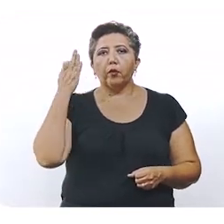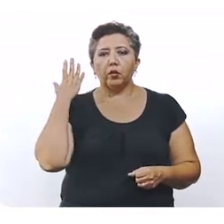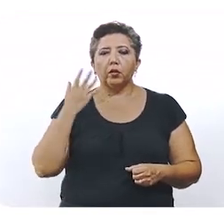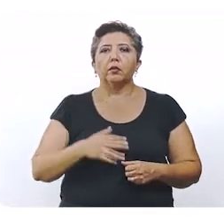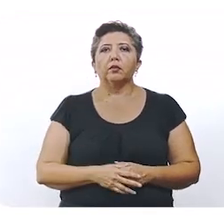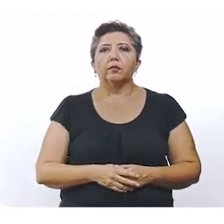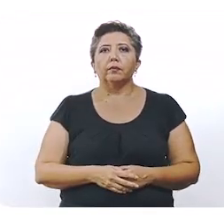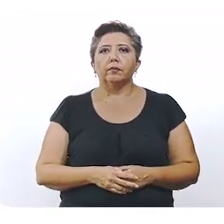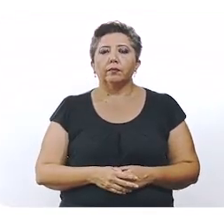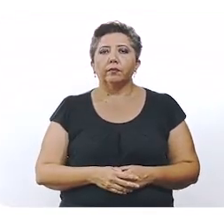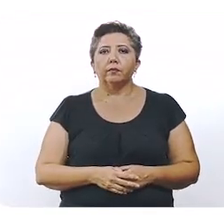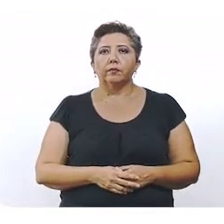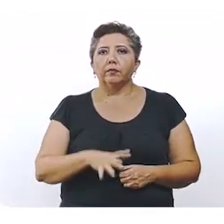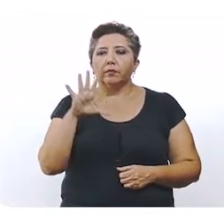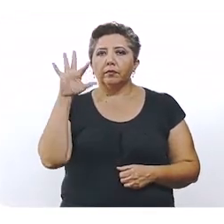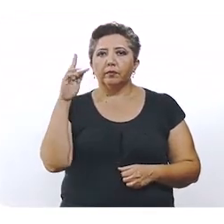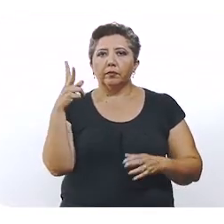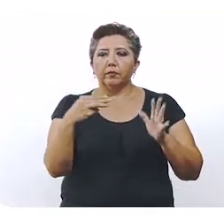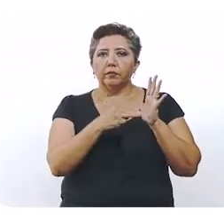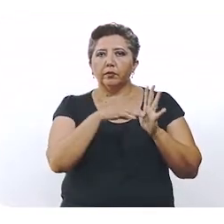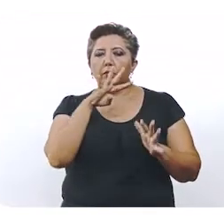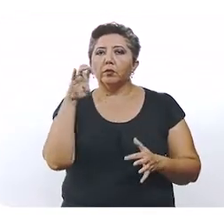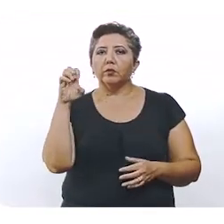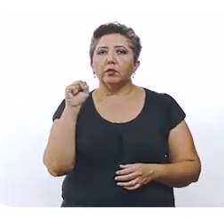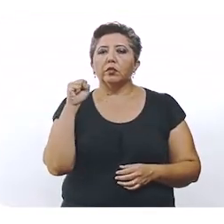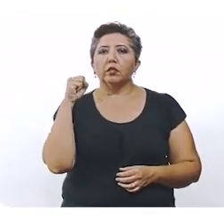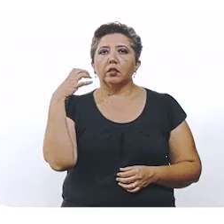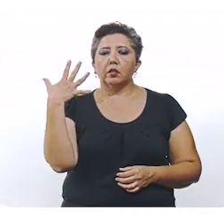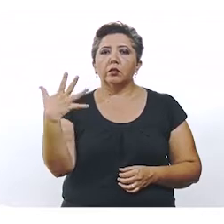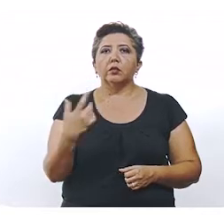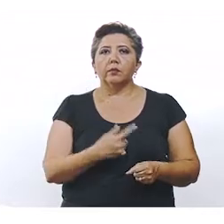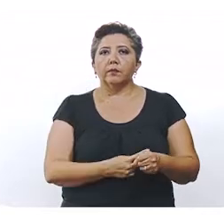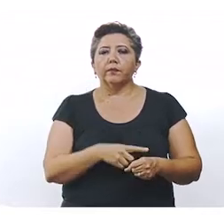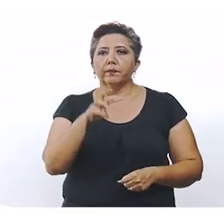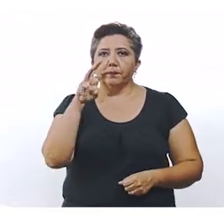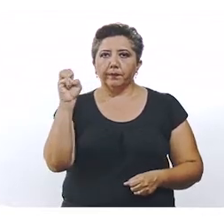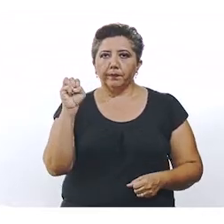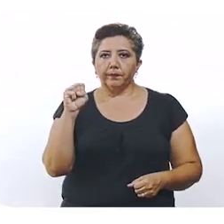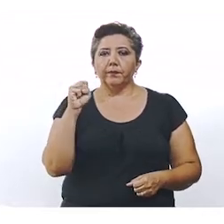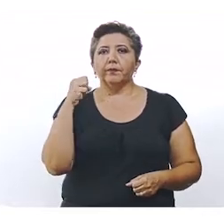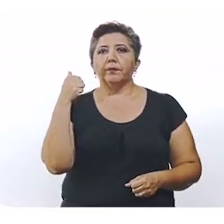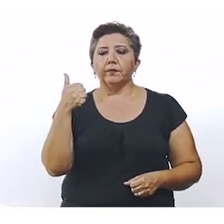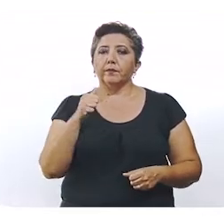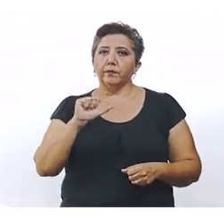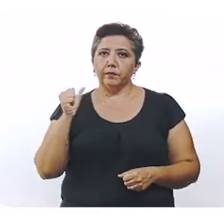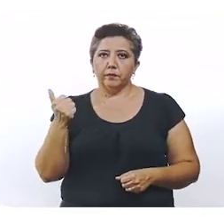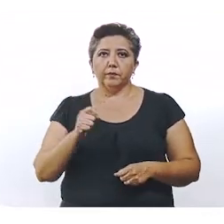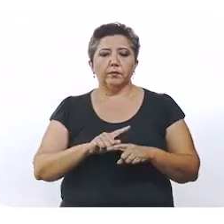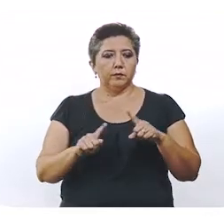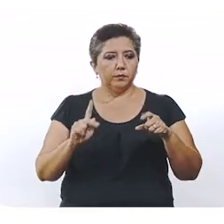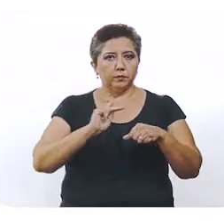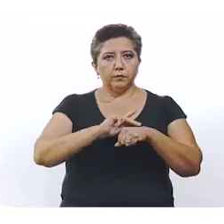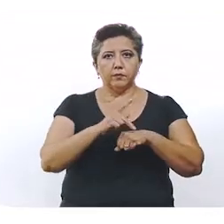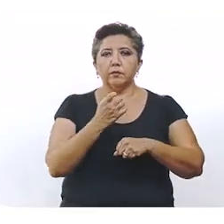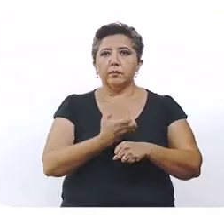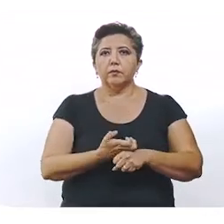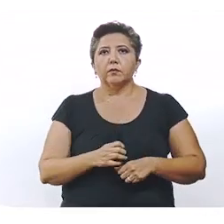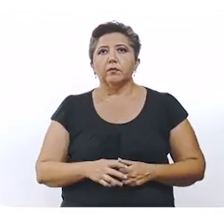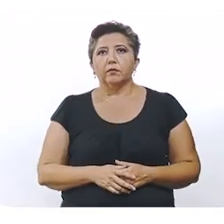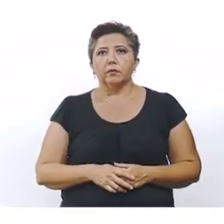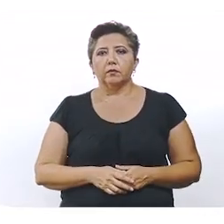foráneo. De los 42.465 casos positivos, 366 son de otro país u otro